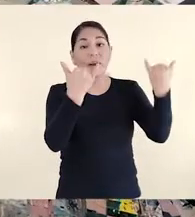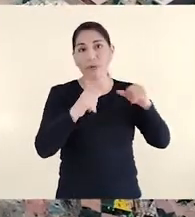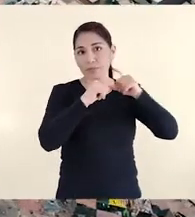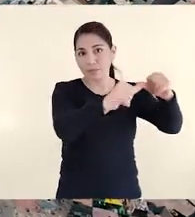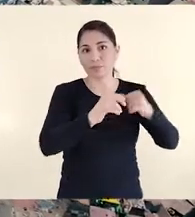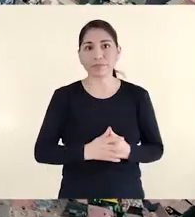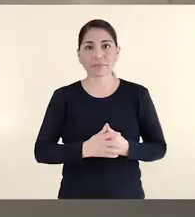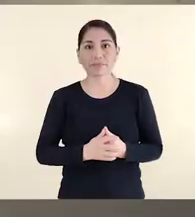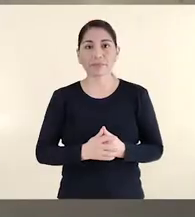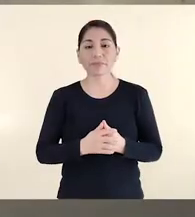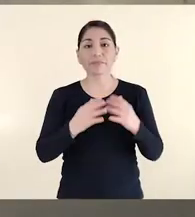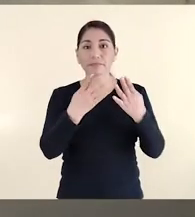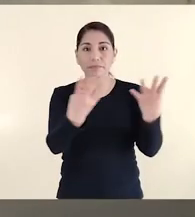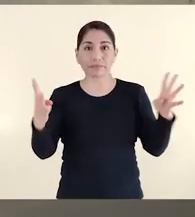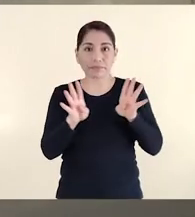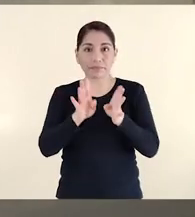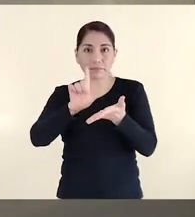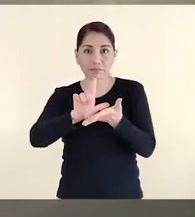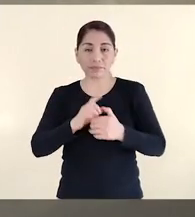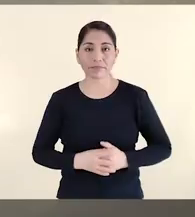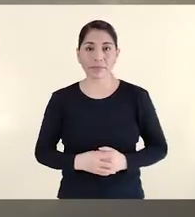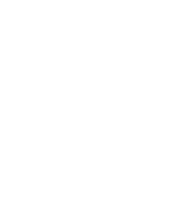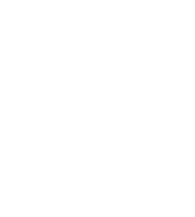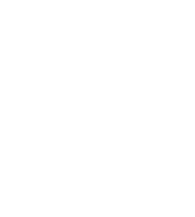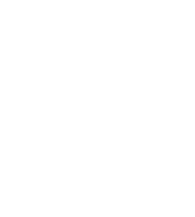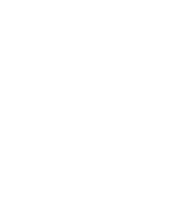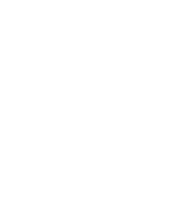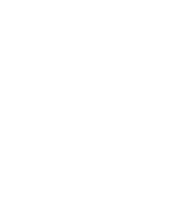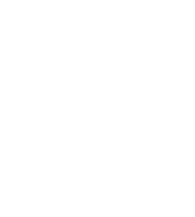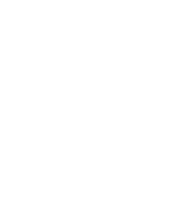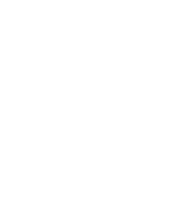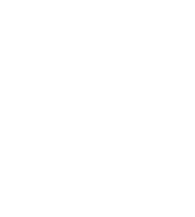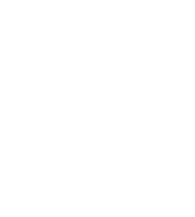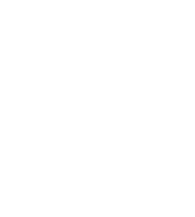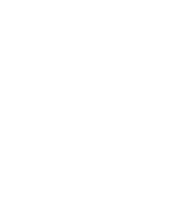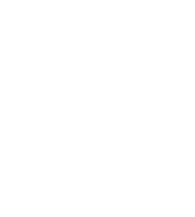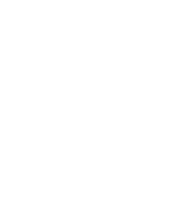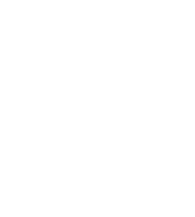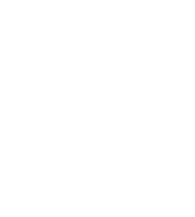sorprendentemente se resiste a ir. Muralla de Lima. Nuestra Lima del Bicentenario.